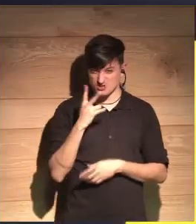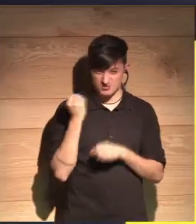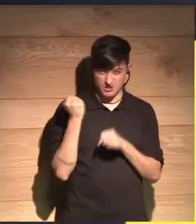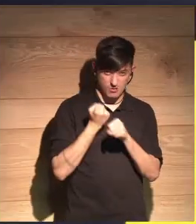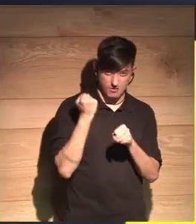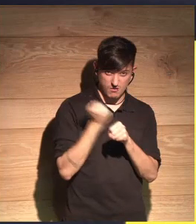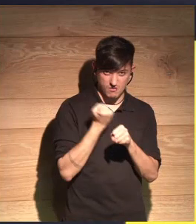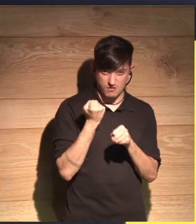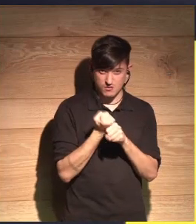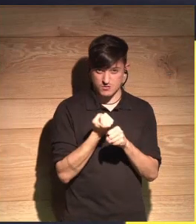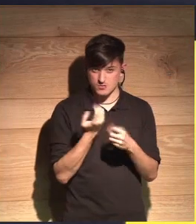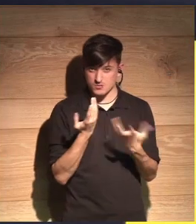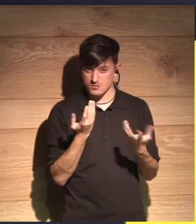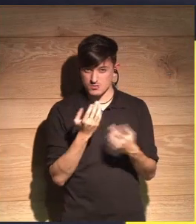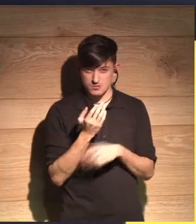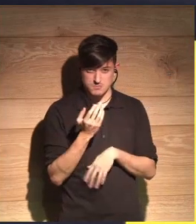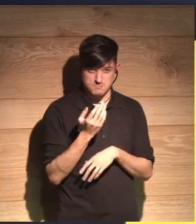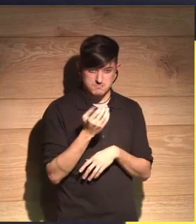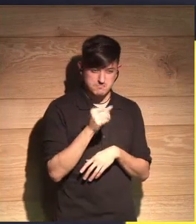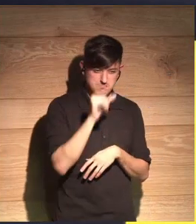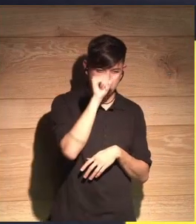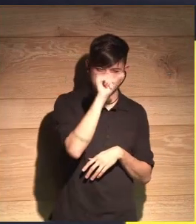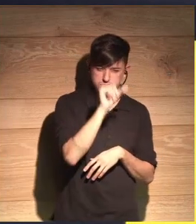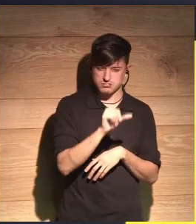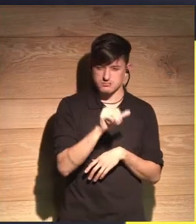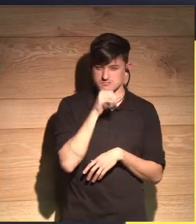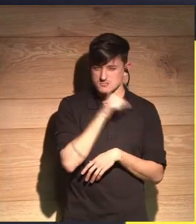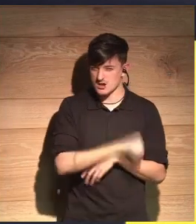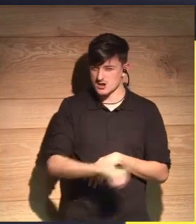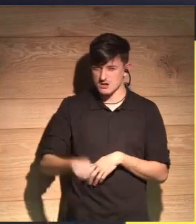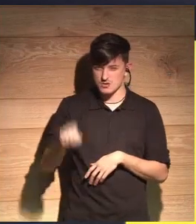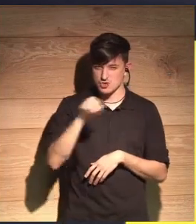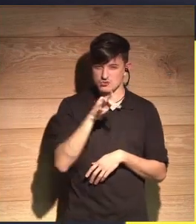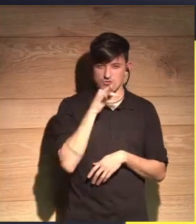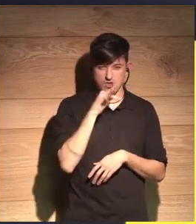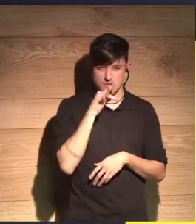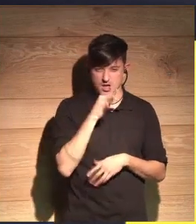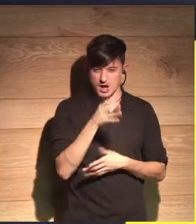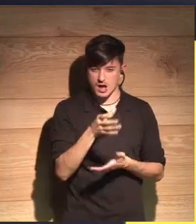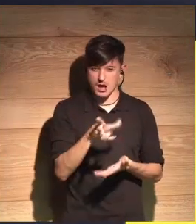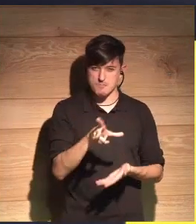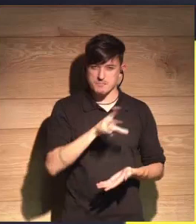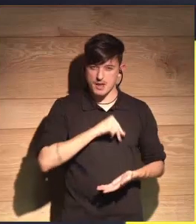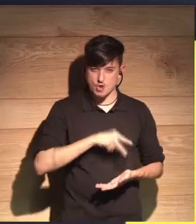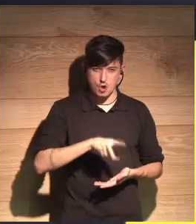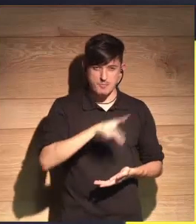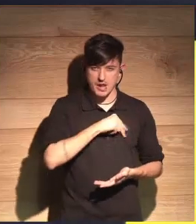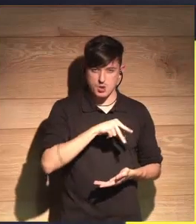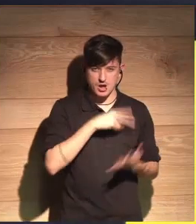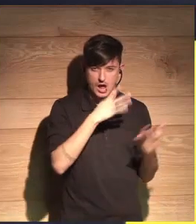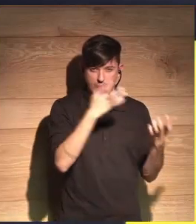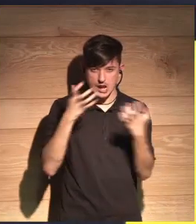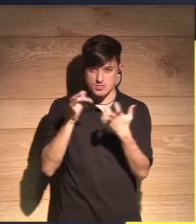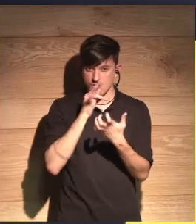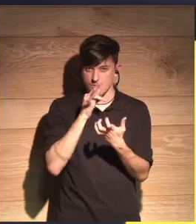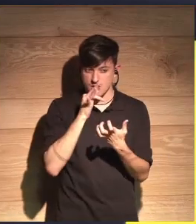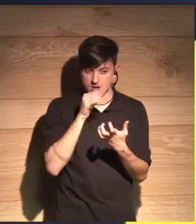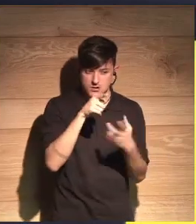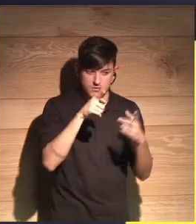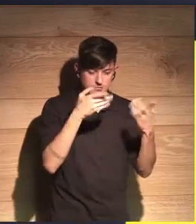un film formidable que se ha visto muchísimo que sigue ganando premios ha realmente abierto los ojos